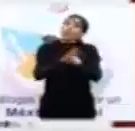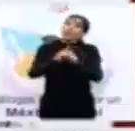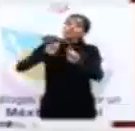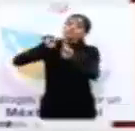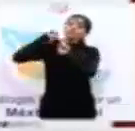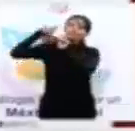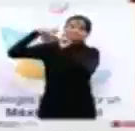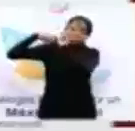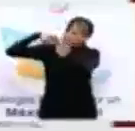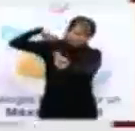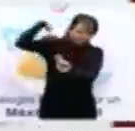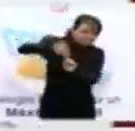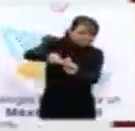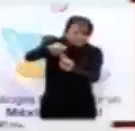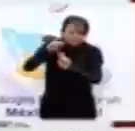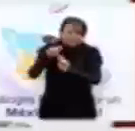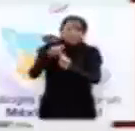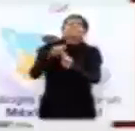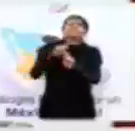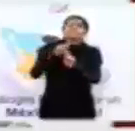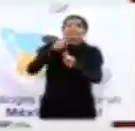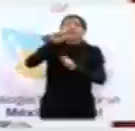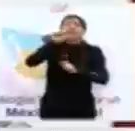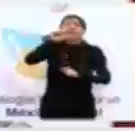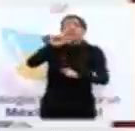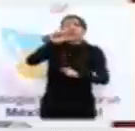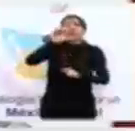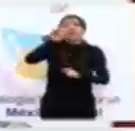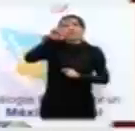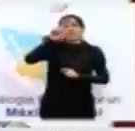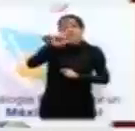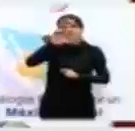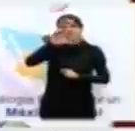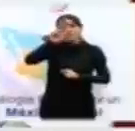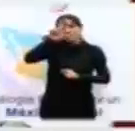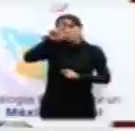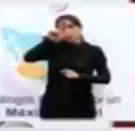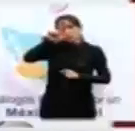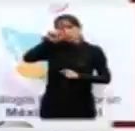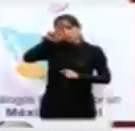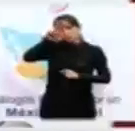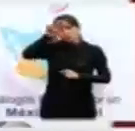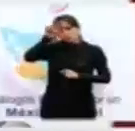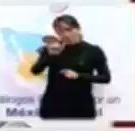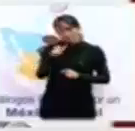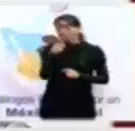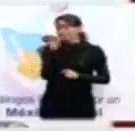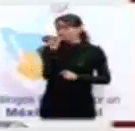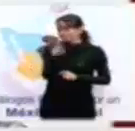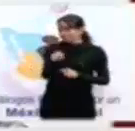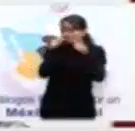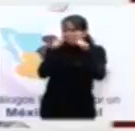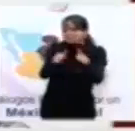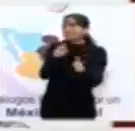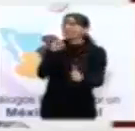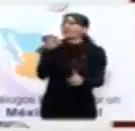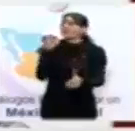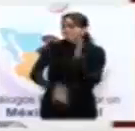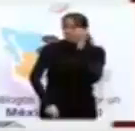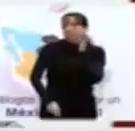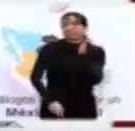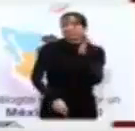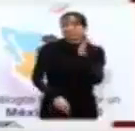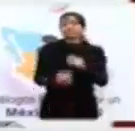parece que en los presupuestos, en los proyectos, en los programas, se atiende de